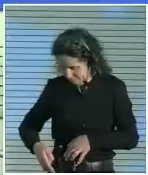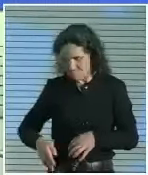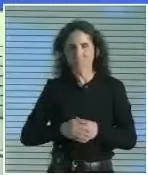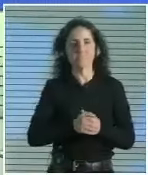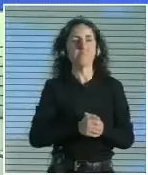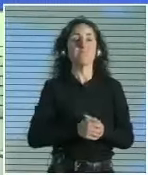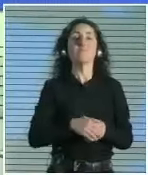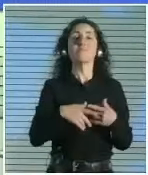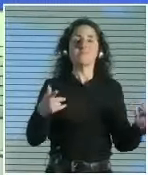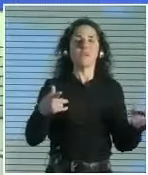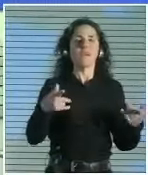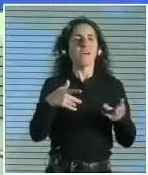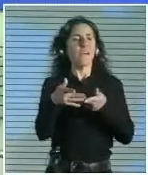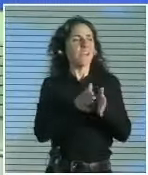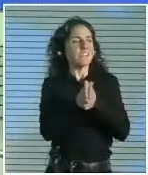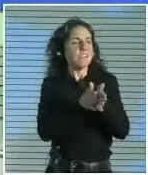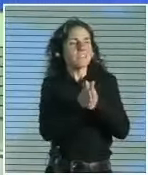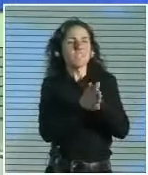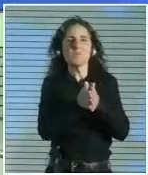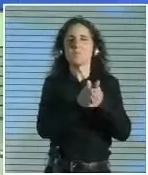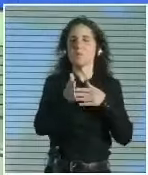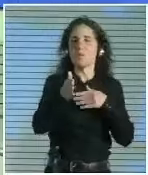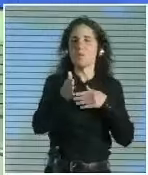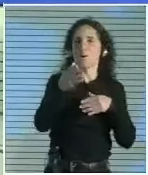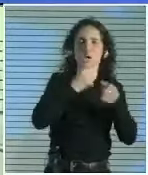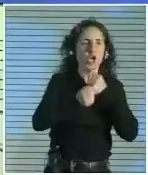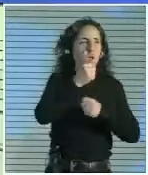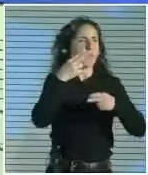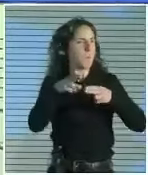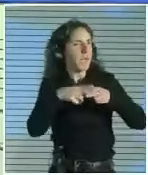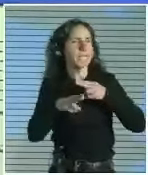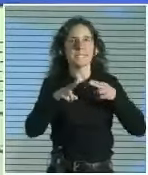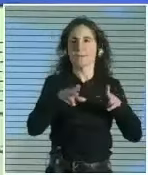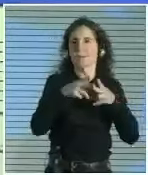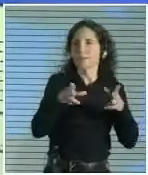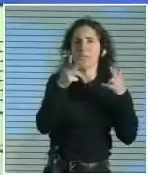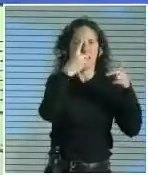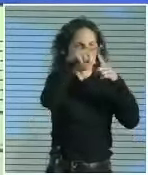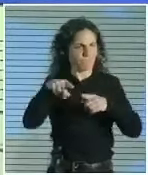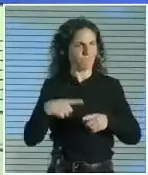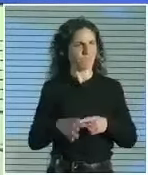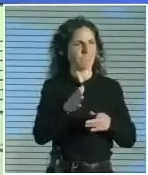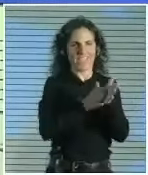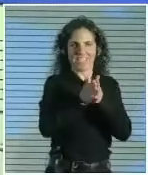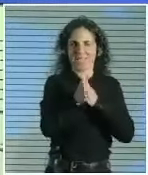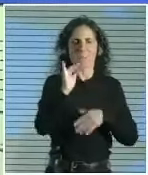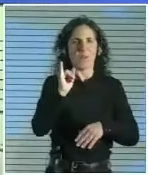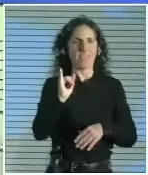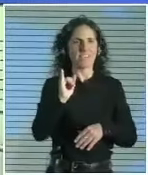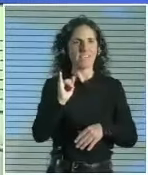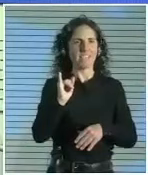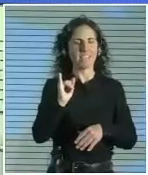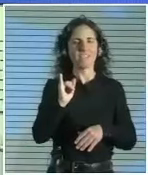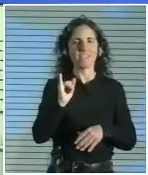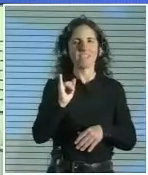estímulos, ¿no? Que pueden ser económicos, pueden ser políticos, pueden ser sociales. O sea, yo